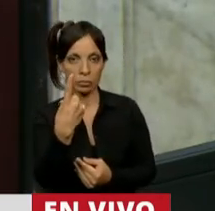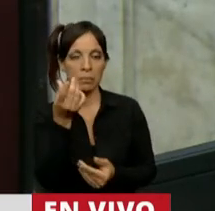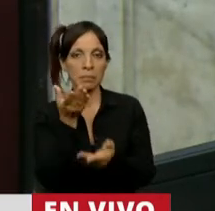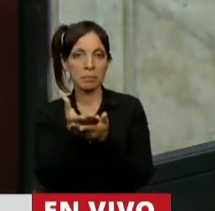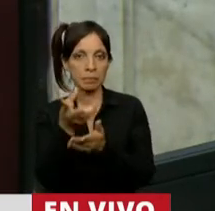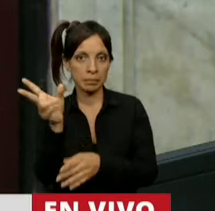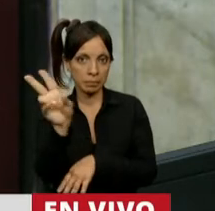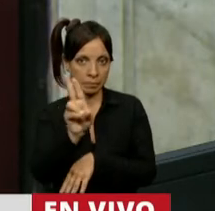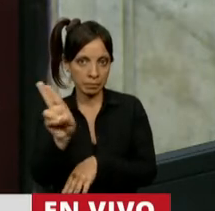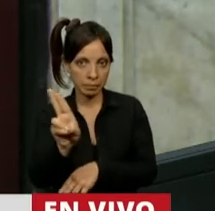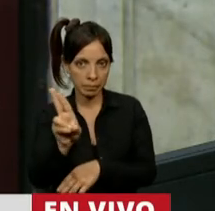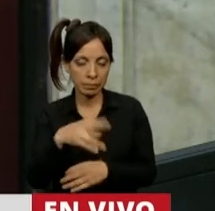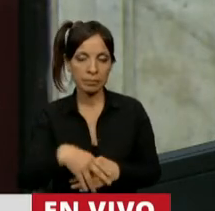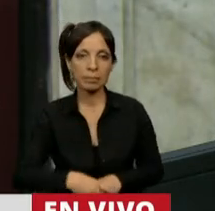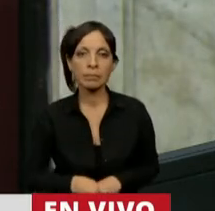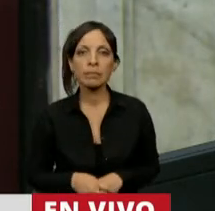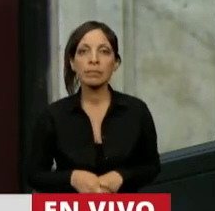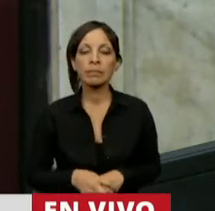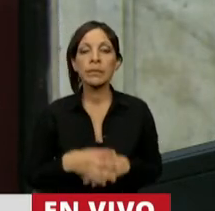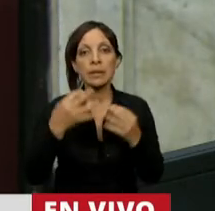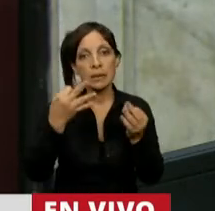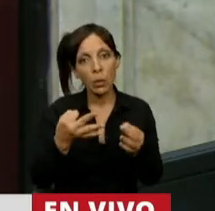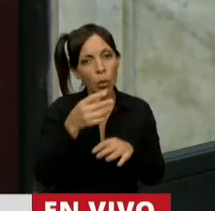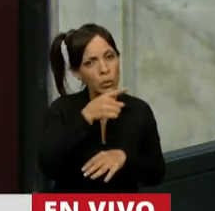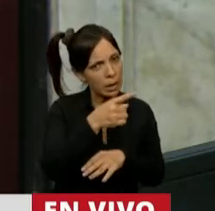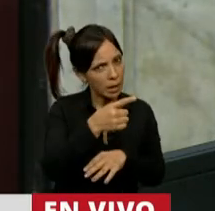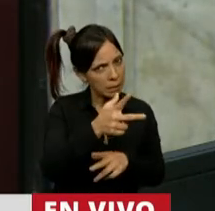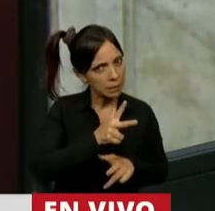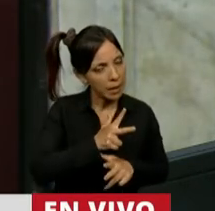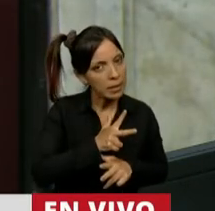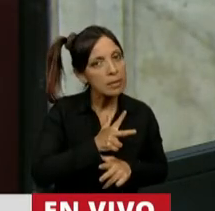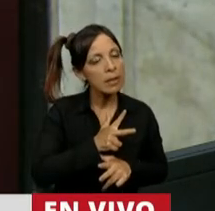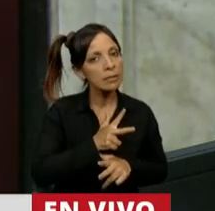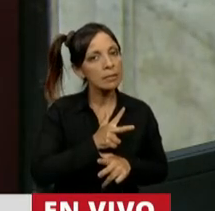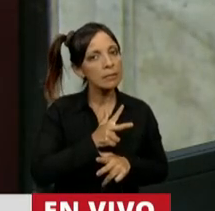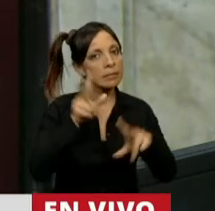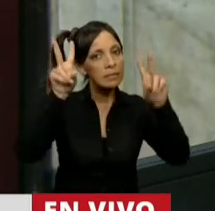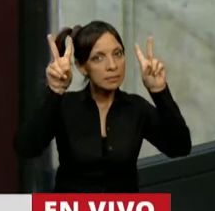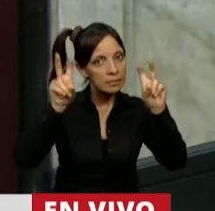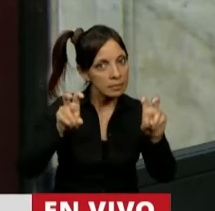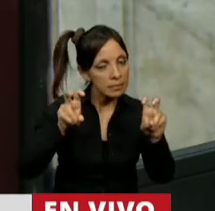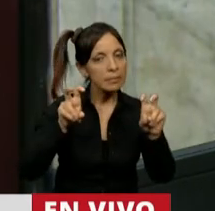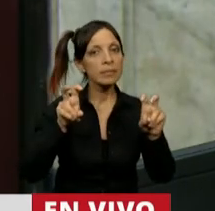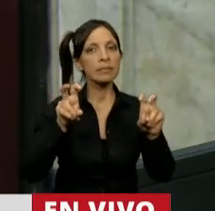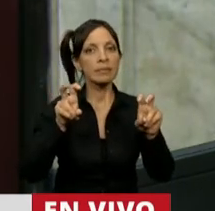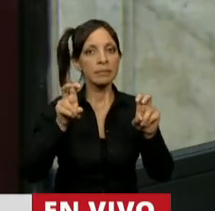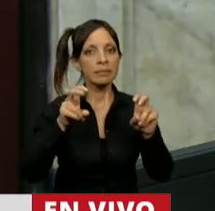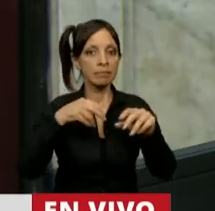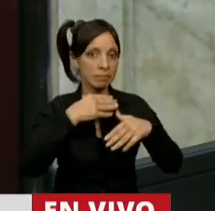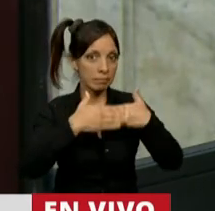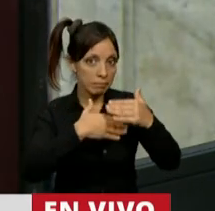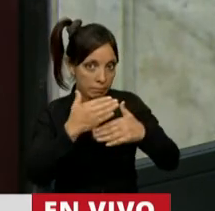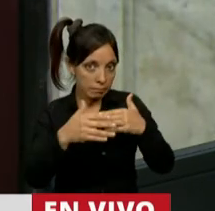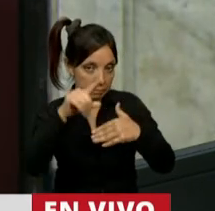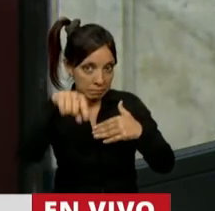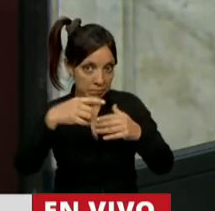mociones de privilegio. Seguramente usted se referirá a temas sobrevinientes en el desarrollo de la sesión